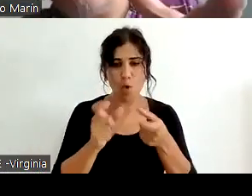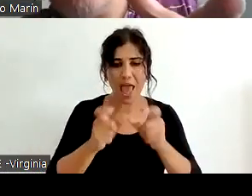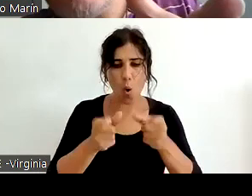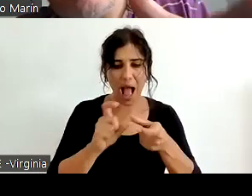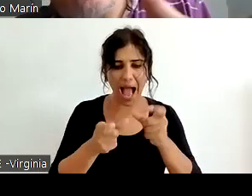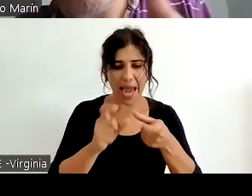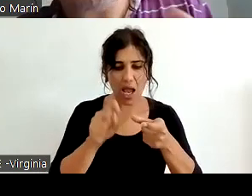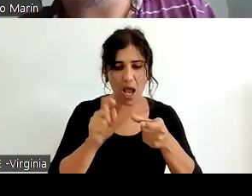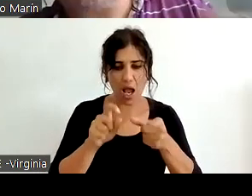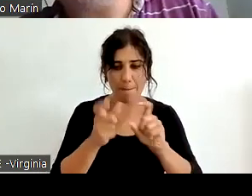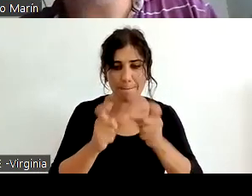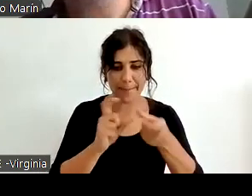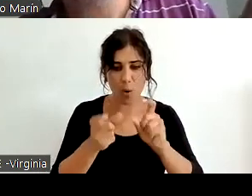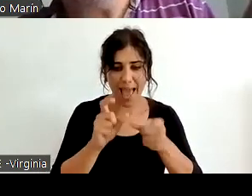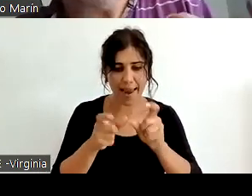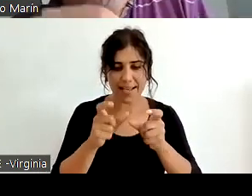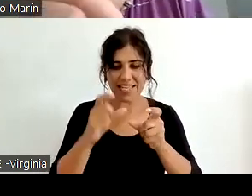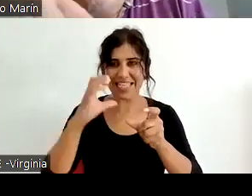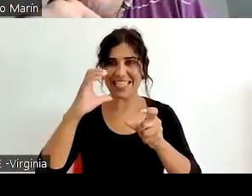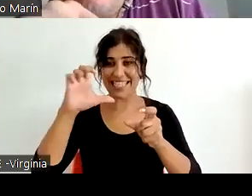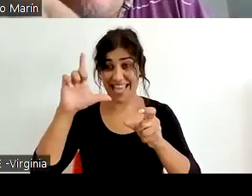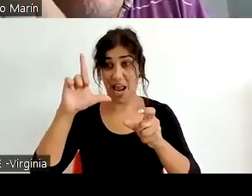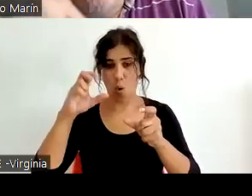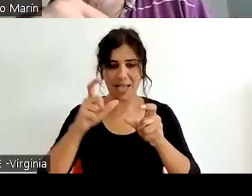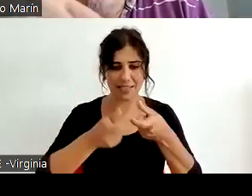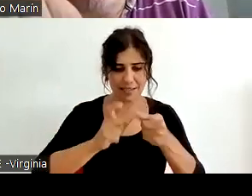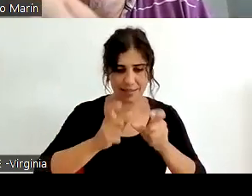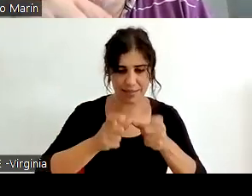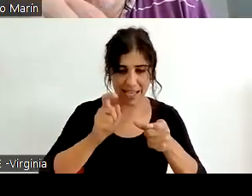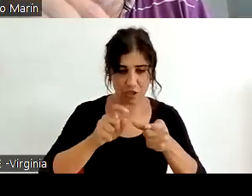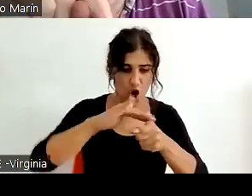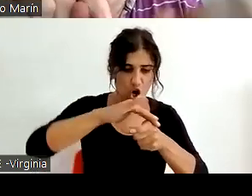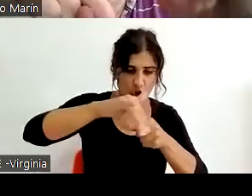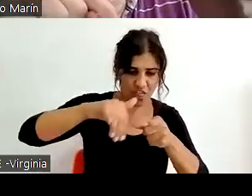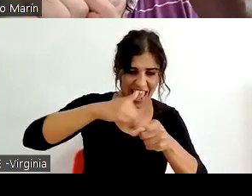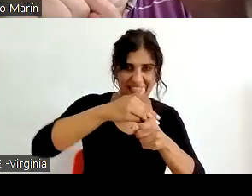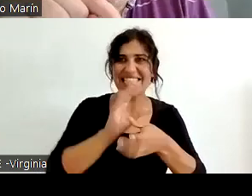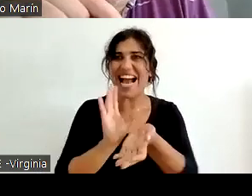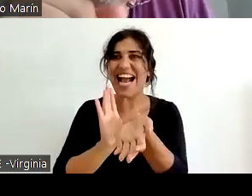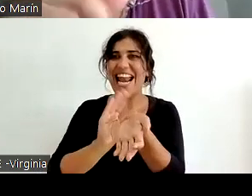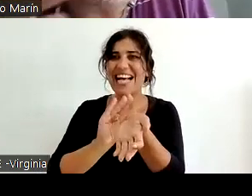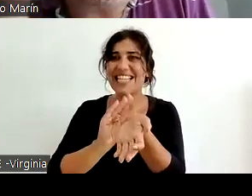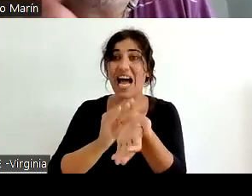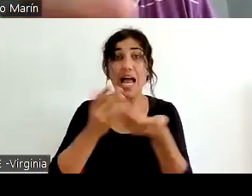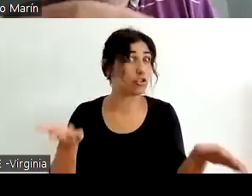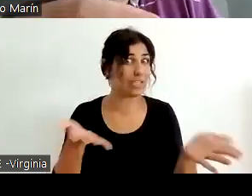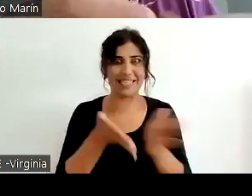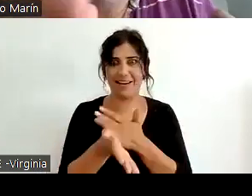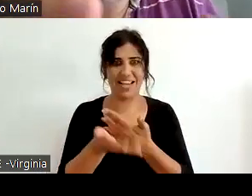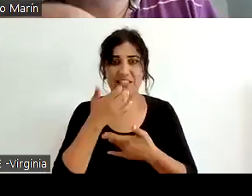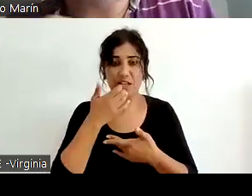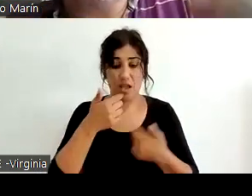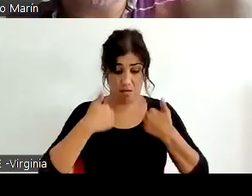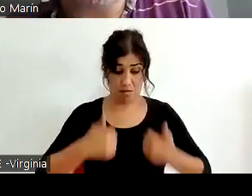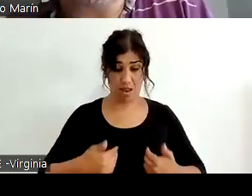sea, a nivel celular, las células son fundamentalmente, están rodeadas completamente de grasa, por lo tanto, donde necesitemos